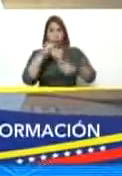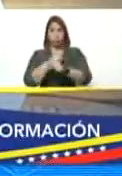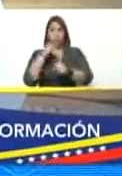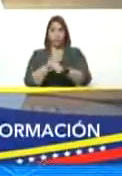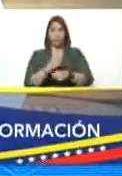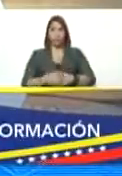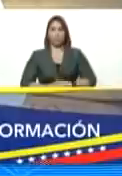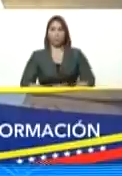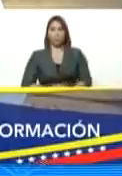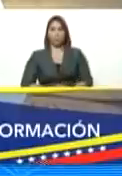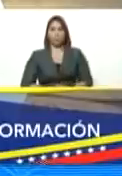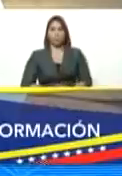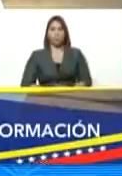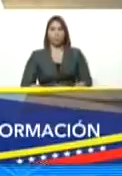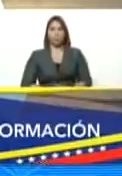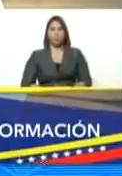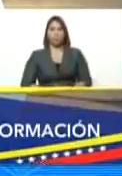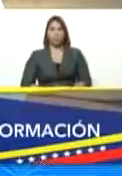trabajadores.